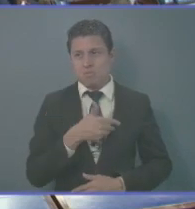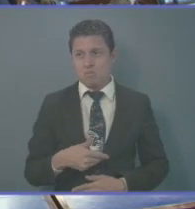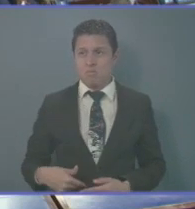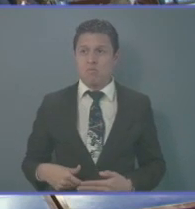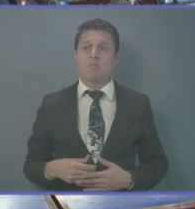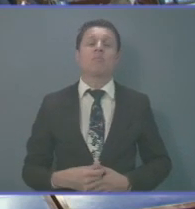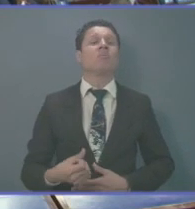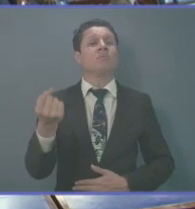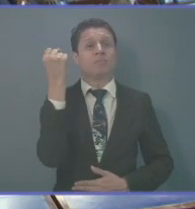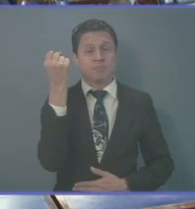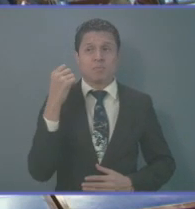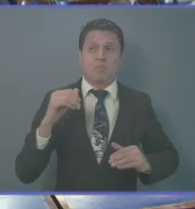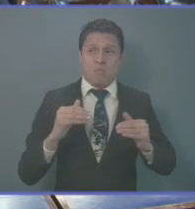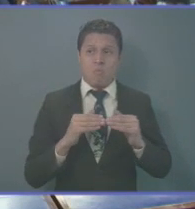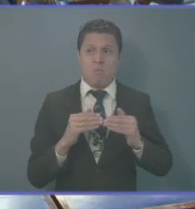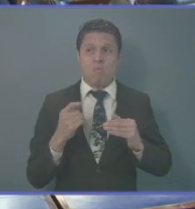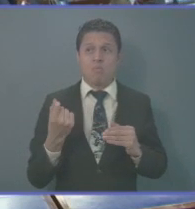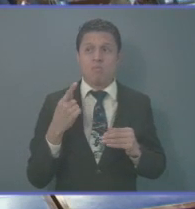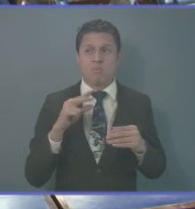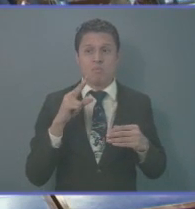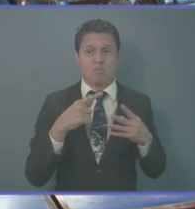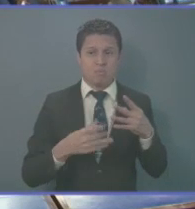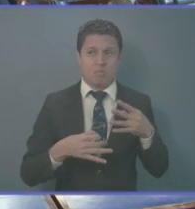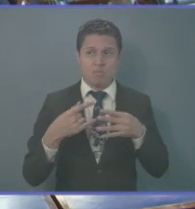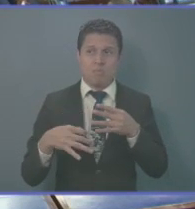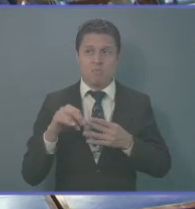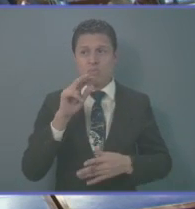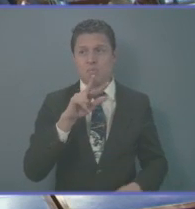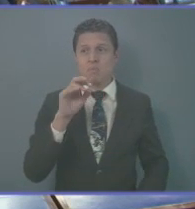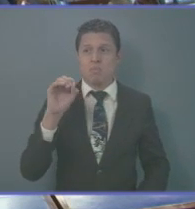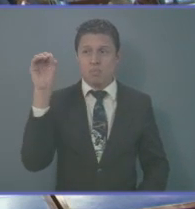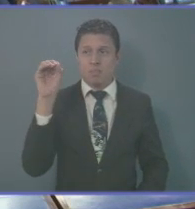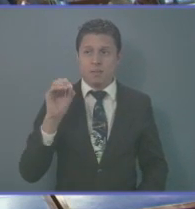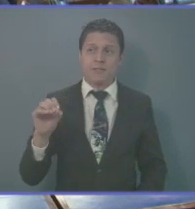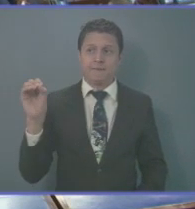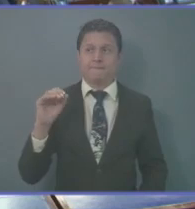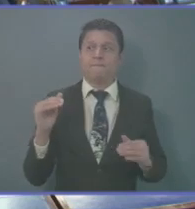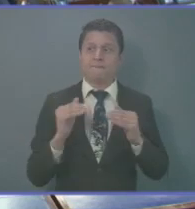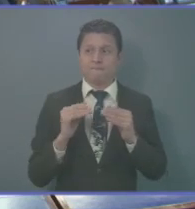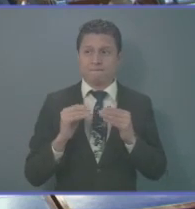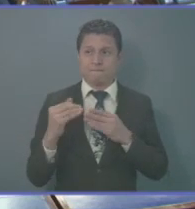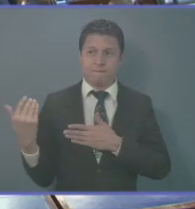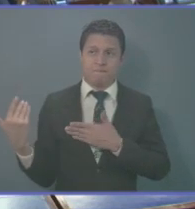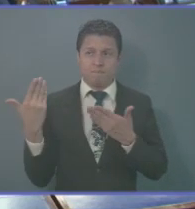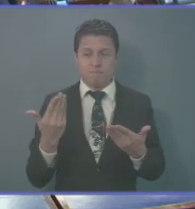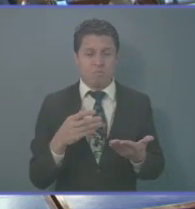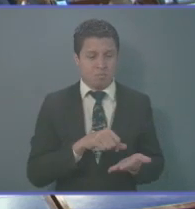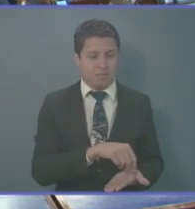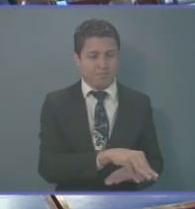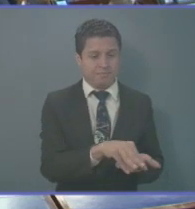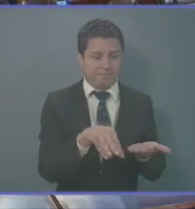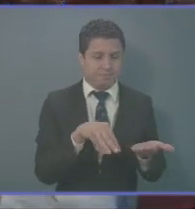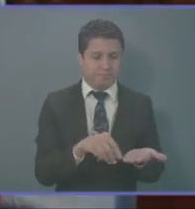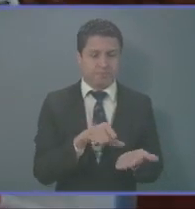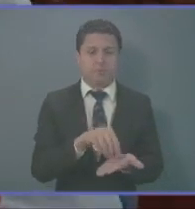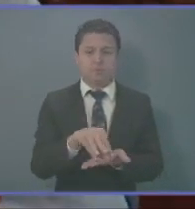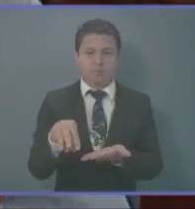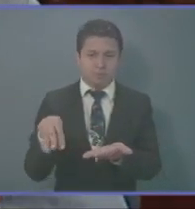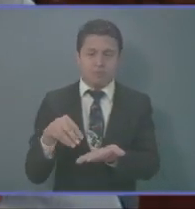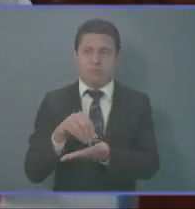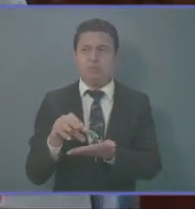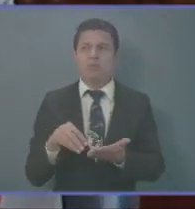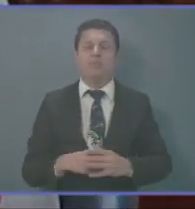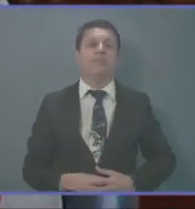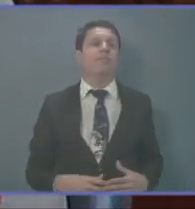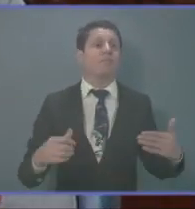Es importante también estos dos decretos, puesto que el 30% también van para las alcaldías.